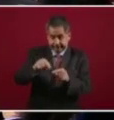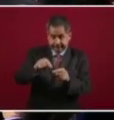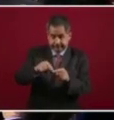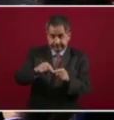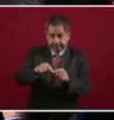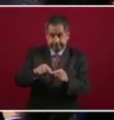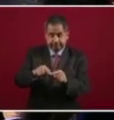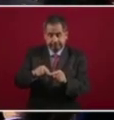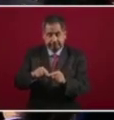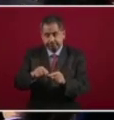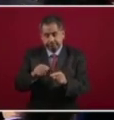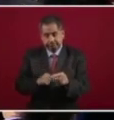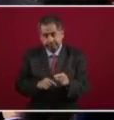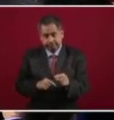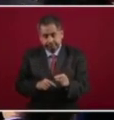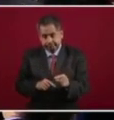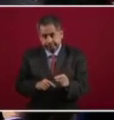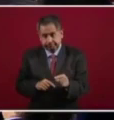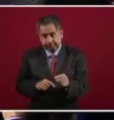no es